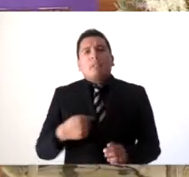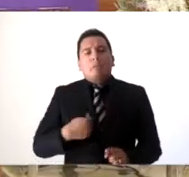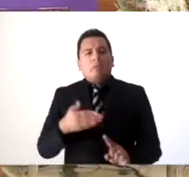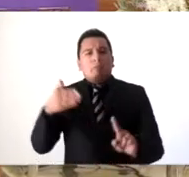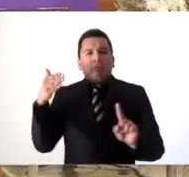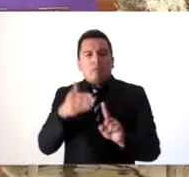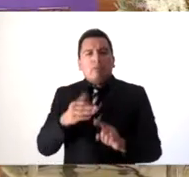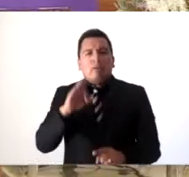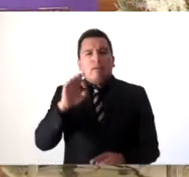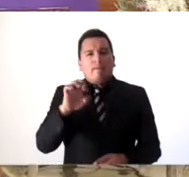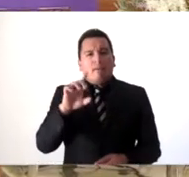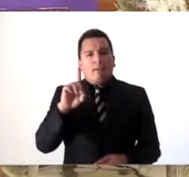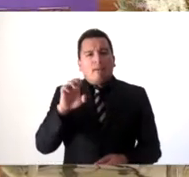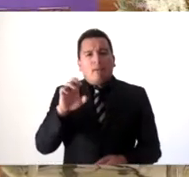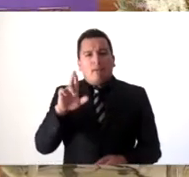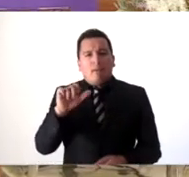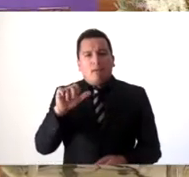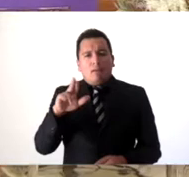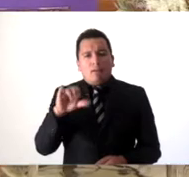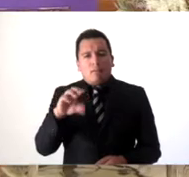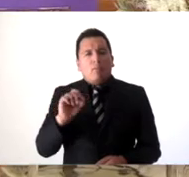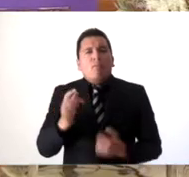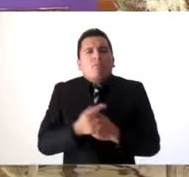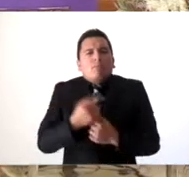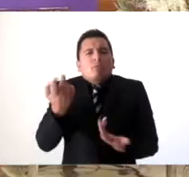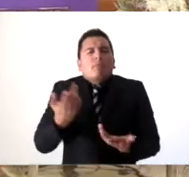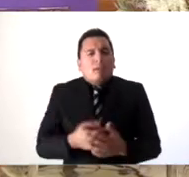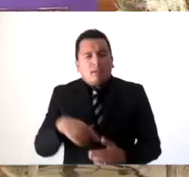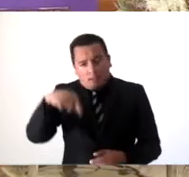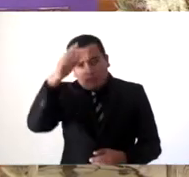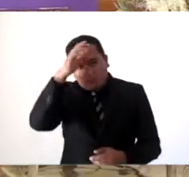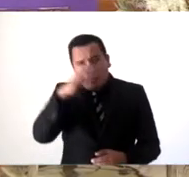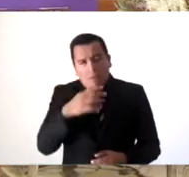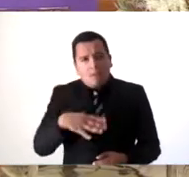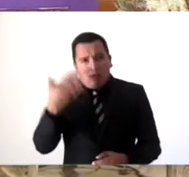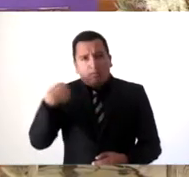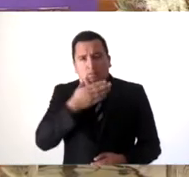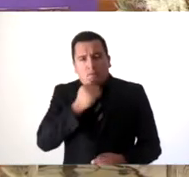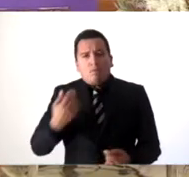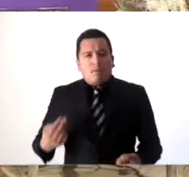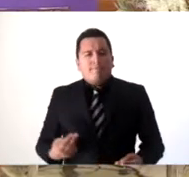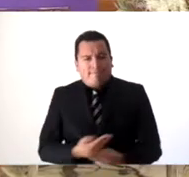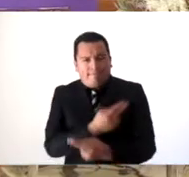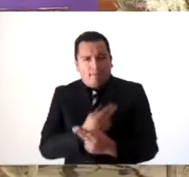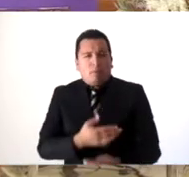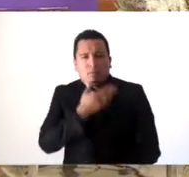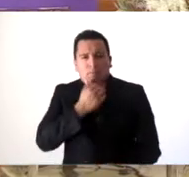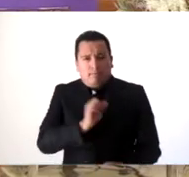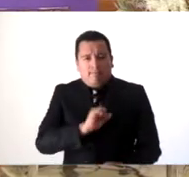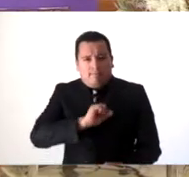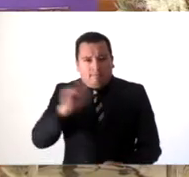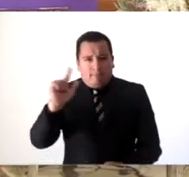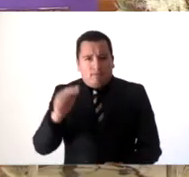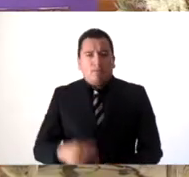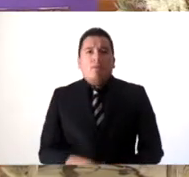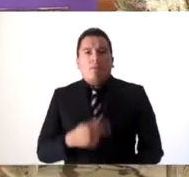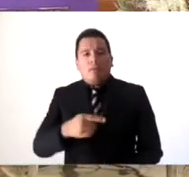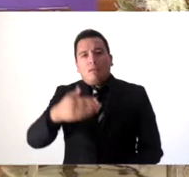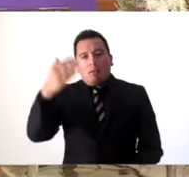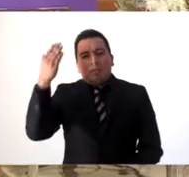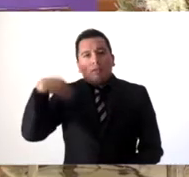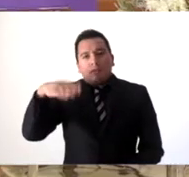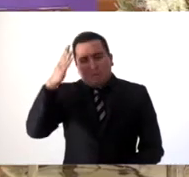por qué somos federalistas, y tiene que ver con Coahuila y uno de sus grandes próceres, que es alguien que estableció un